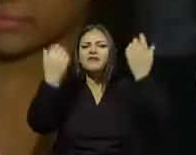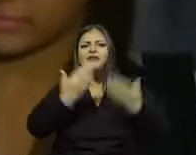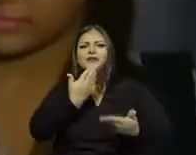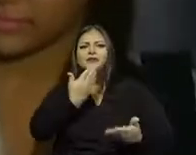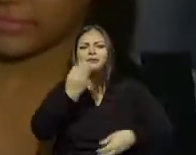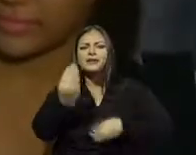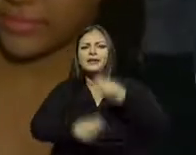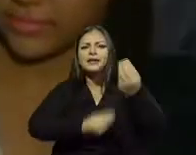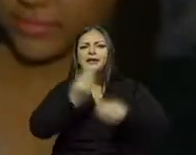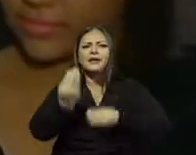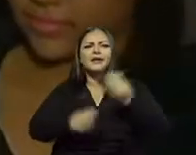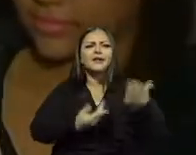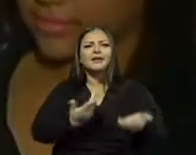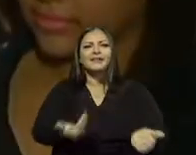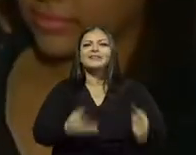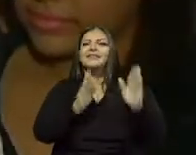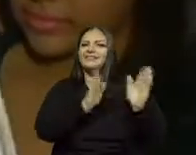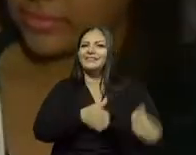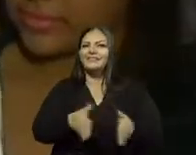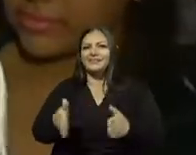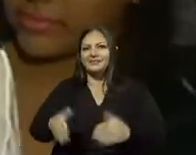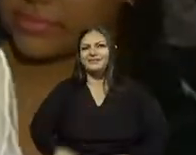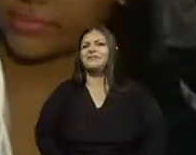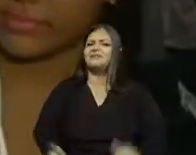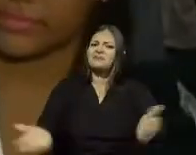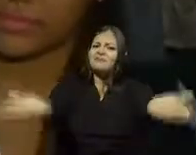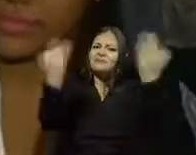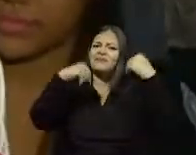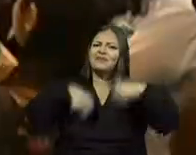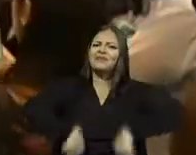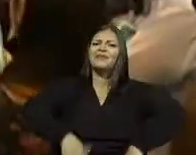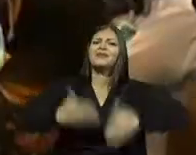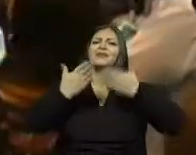que vean que Guayaquil vive y palpita segundo